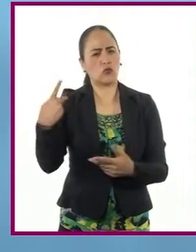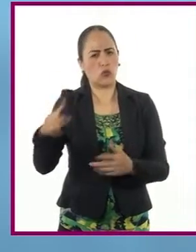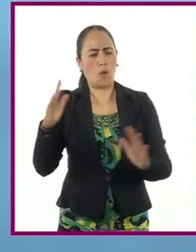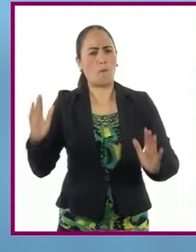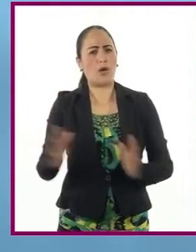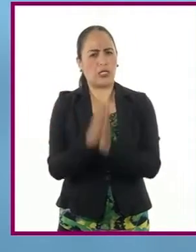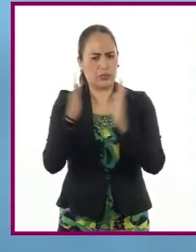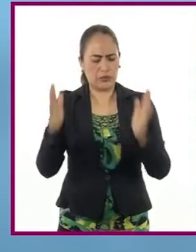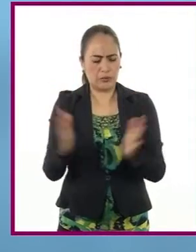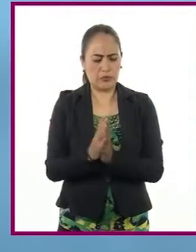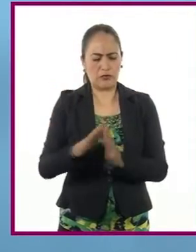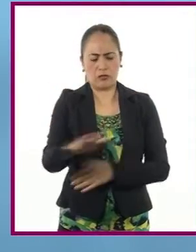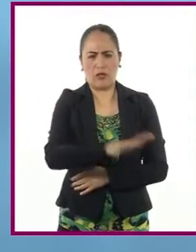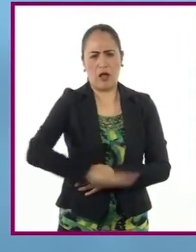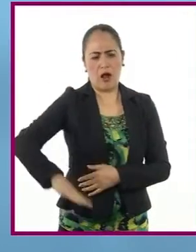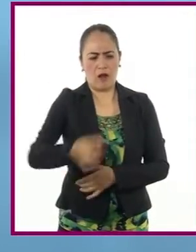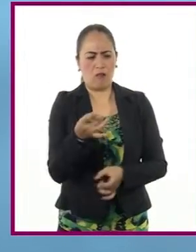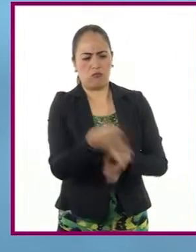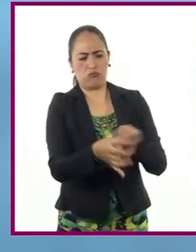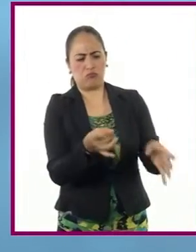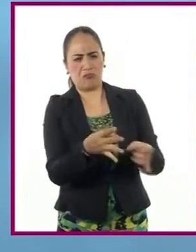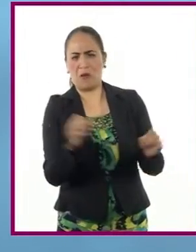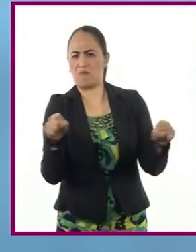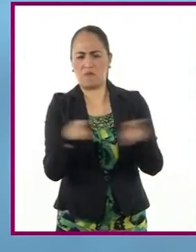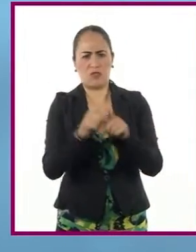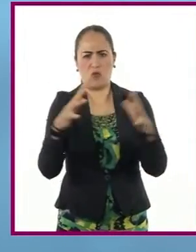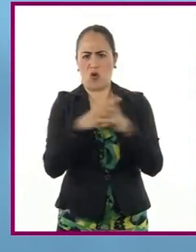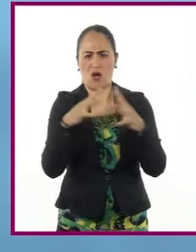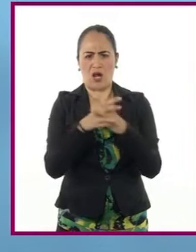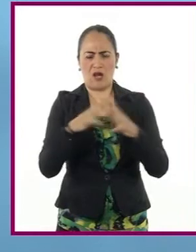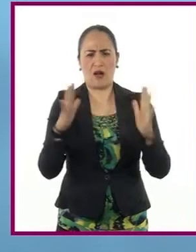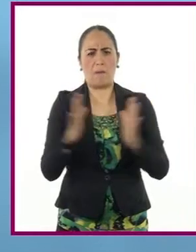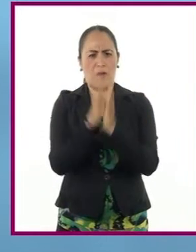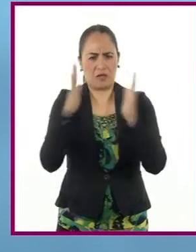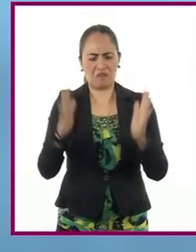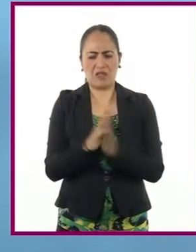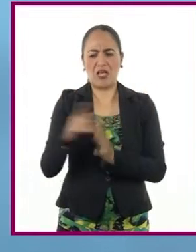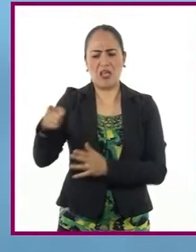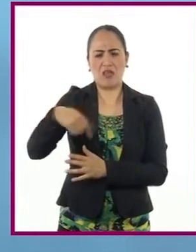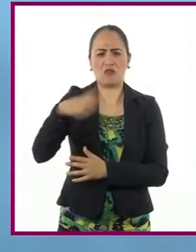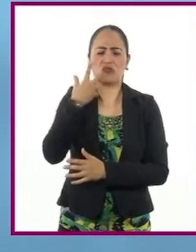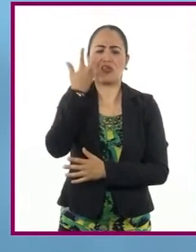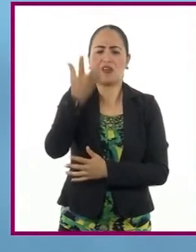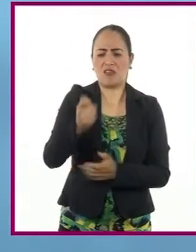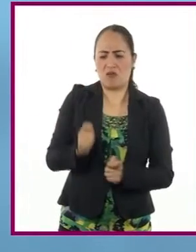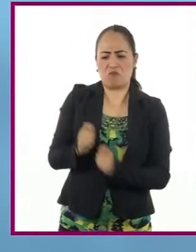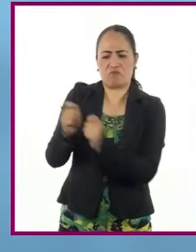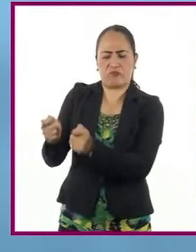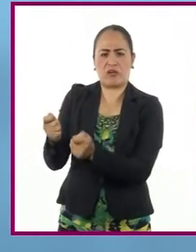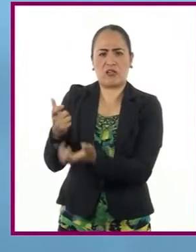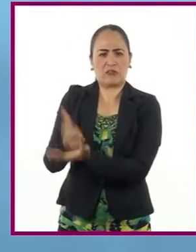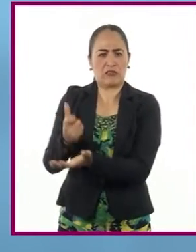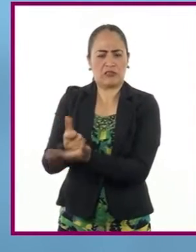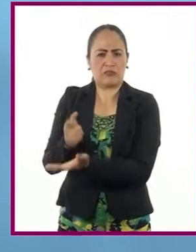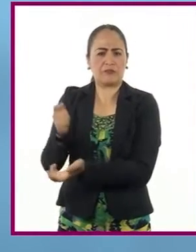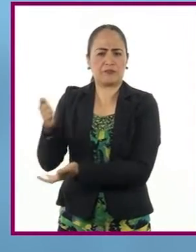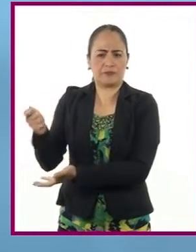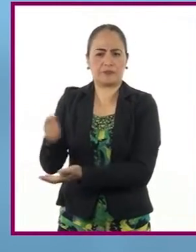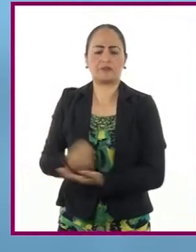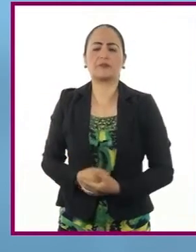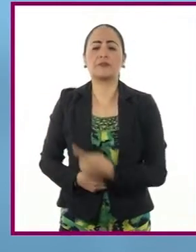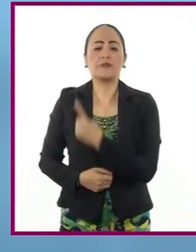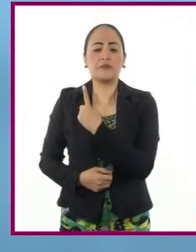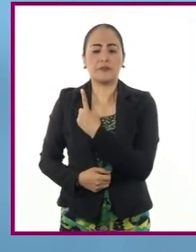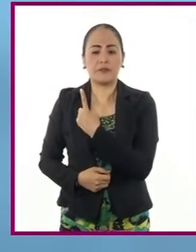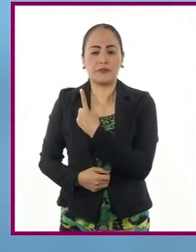participación en la invasión y guerra. Por tanto, se puede afirmar que la encomienda se adaptó a la